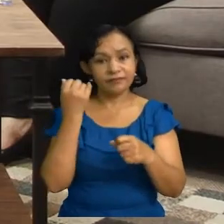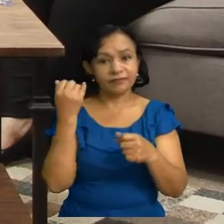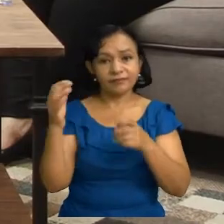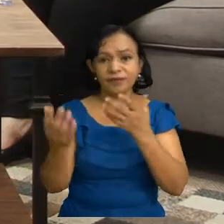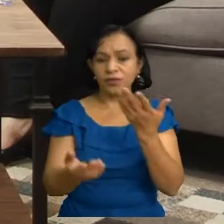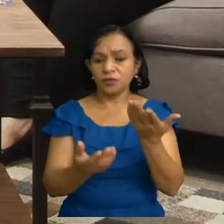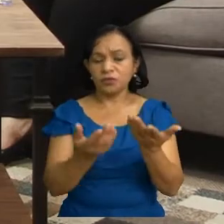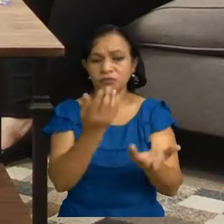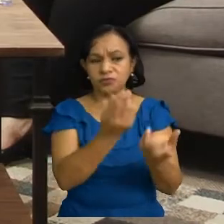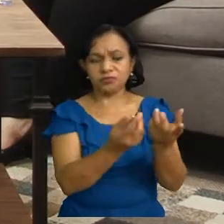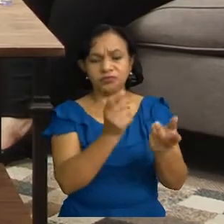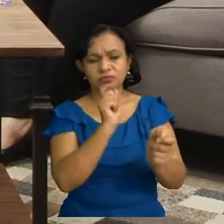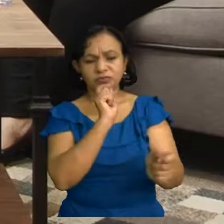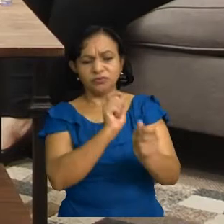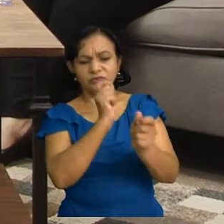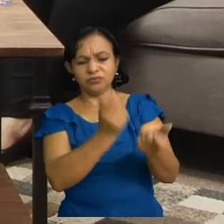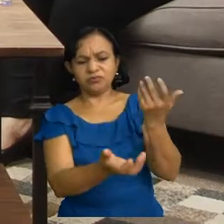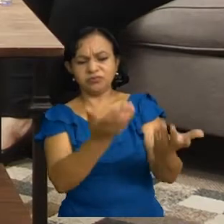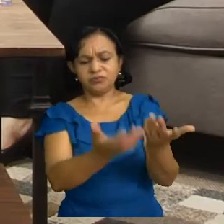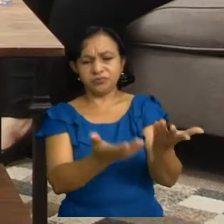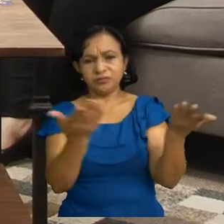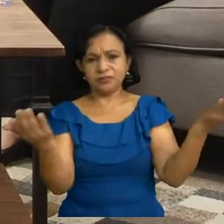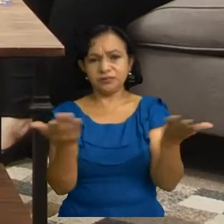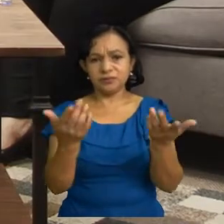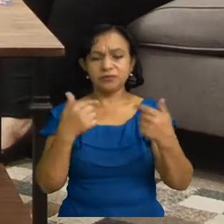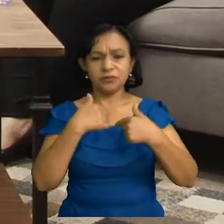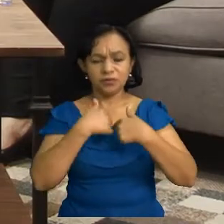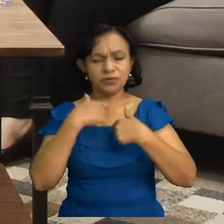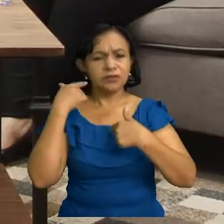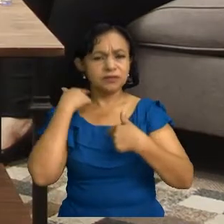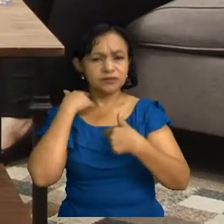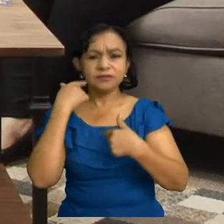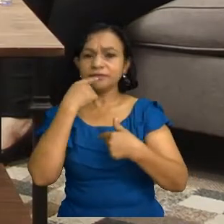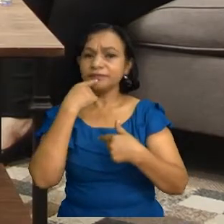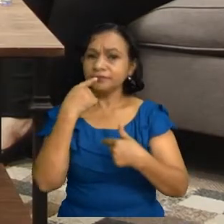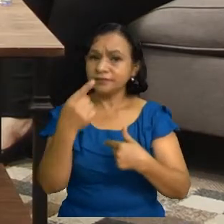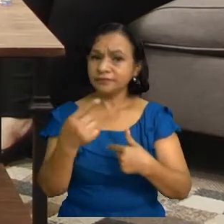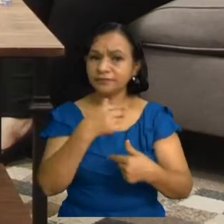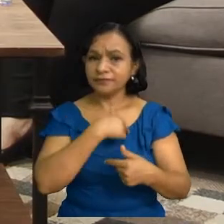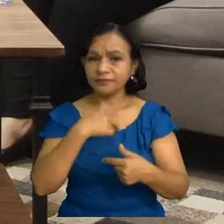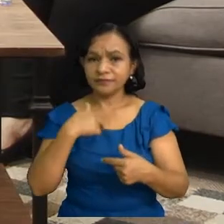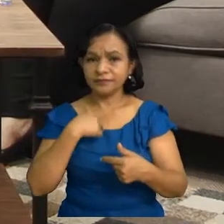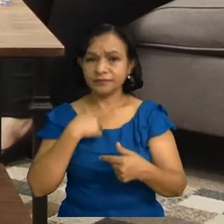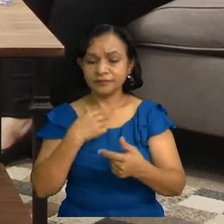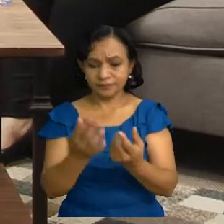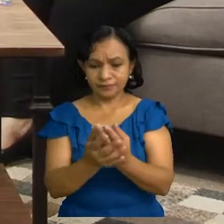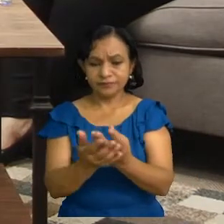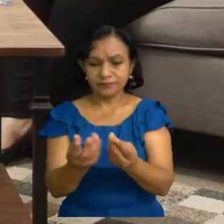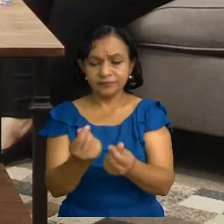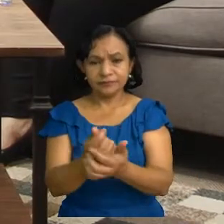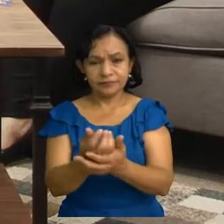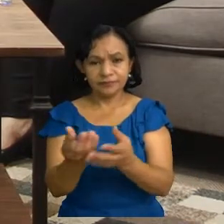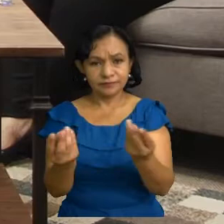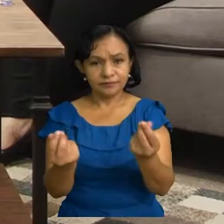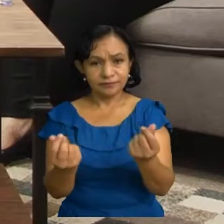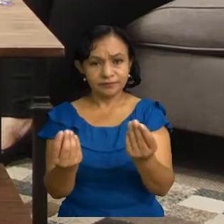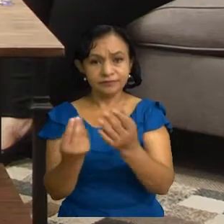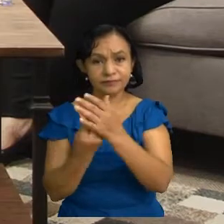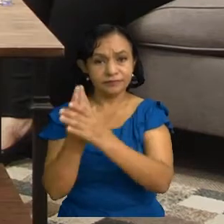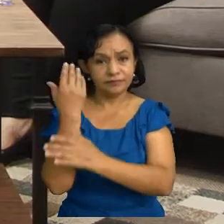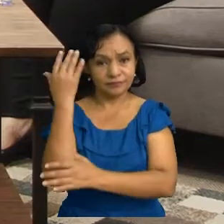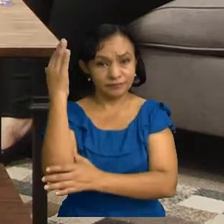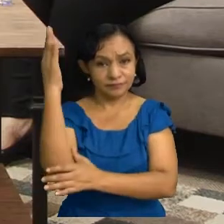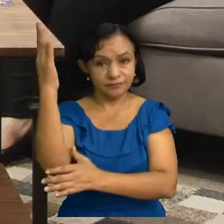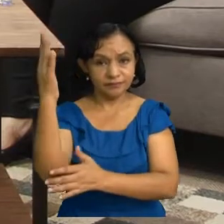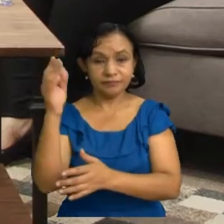me refiero a que nosotros yo siempre planteo te hace ensuciado las manos de tierra sembrando un árbol como